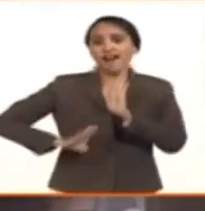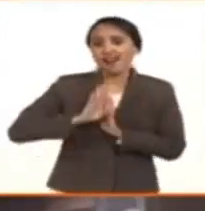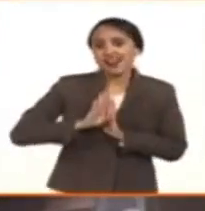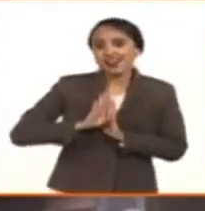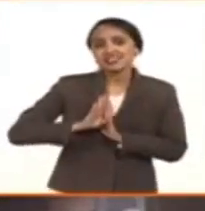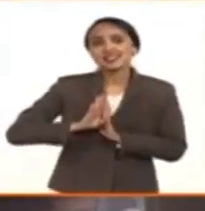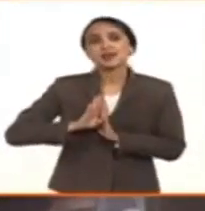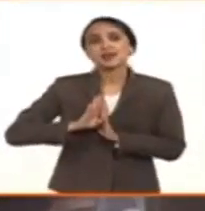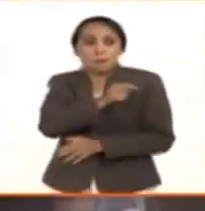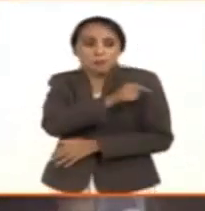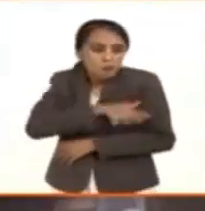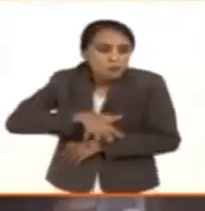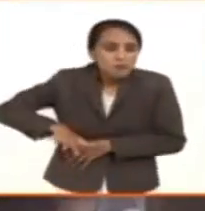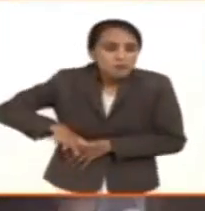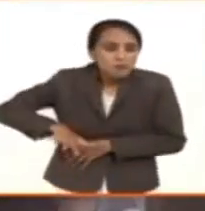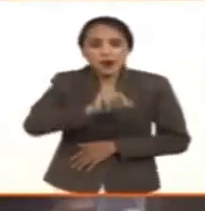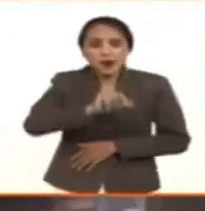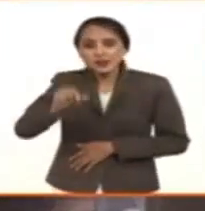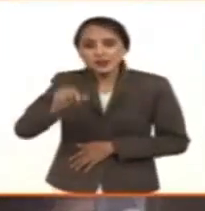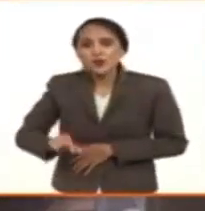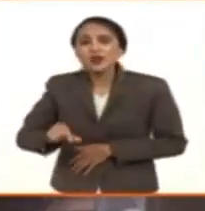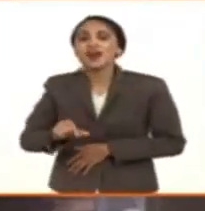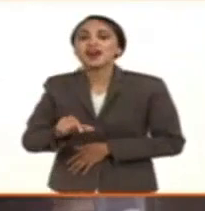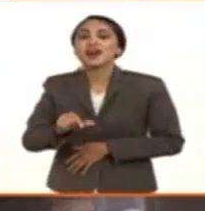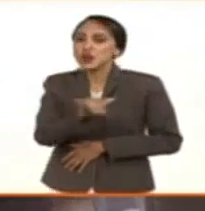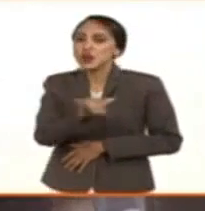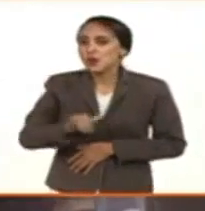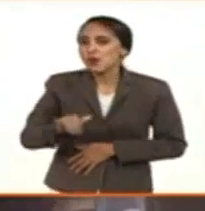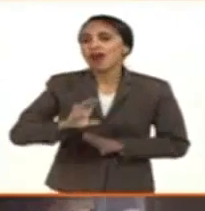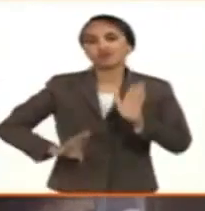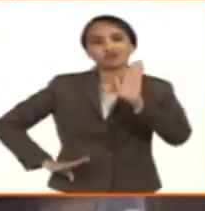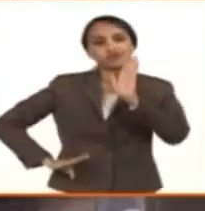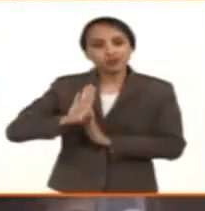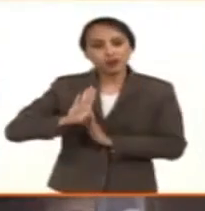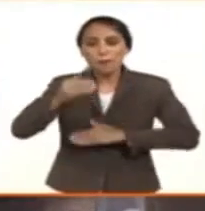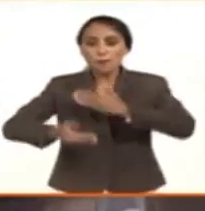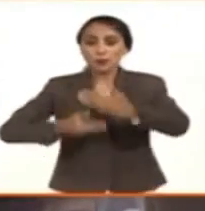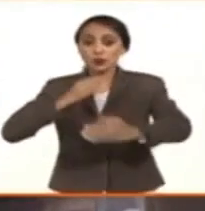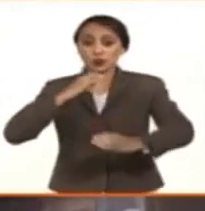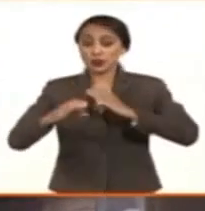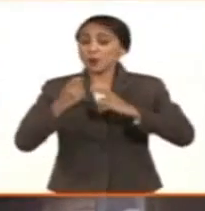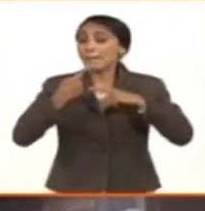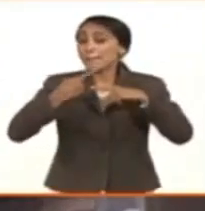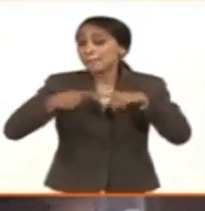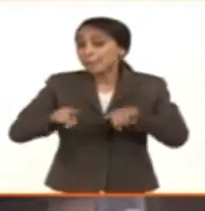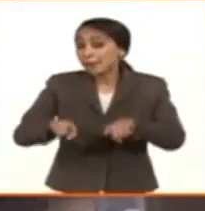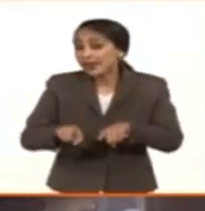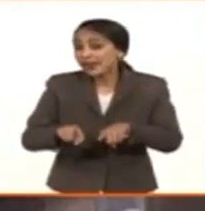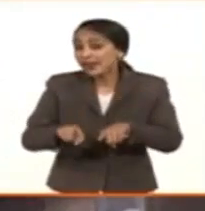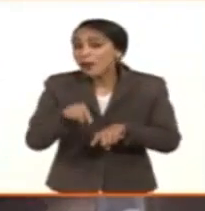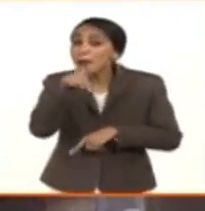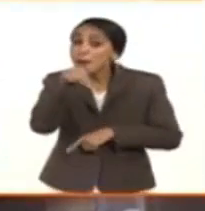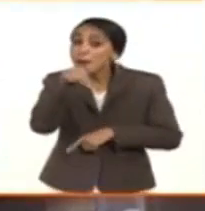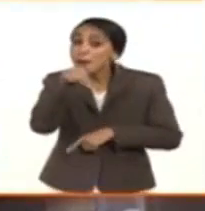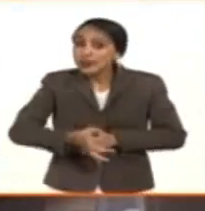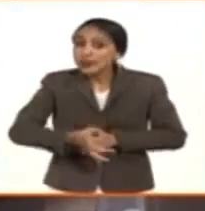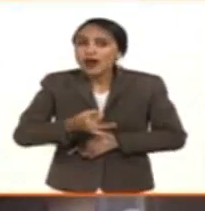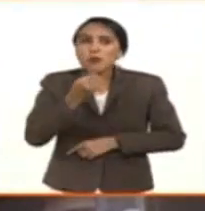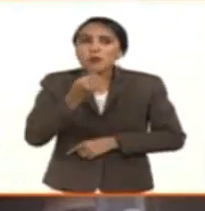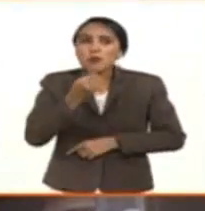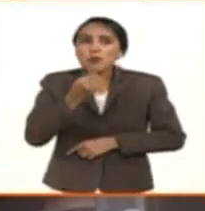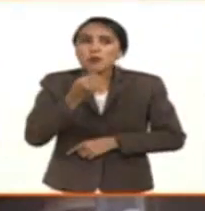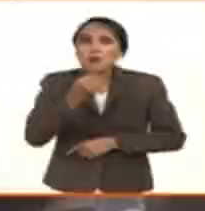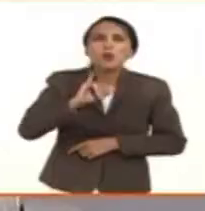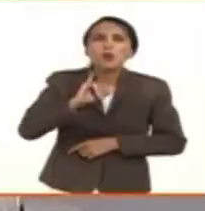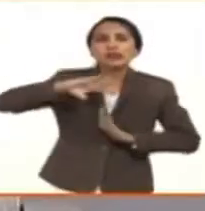tecnológicos cierto hay avances en los procesos de comunicación cierto sin embargo lo que está desnudando pudiera decir la decadencia de un